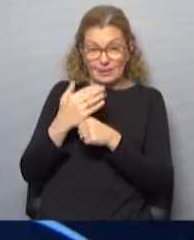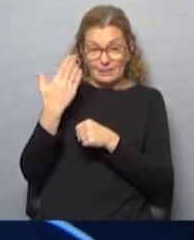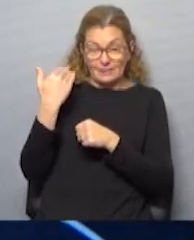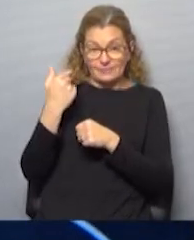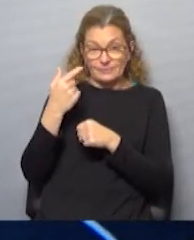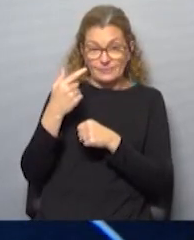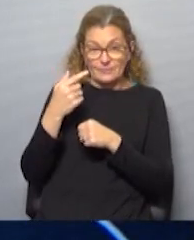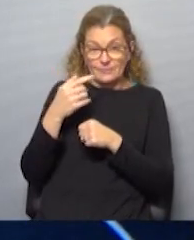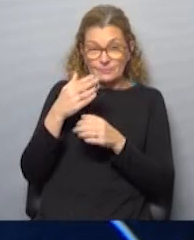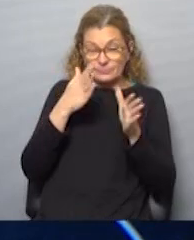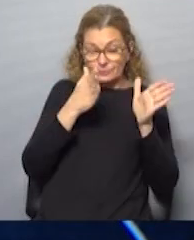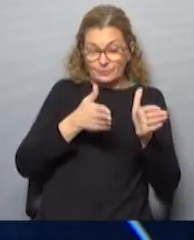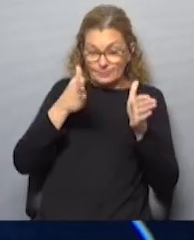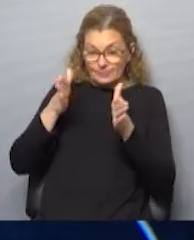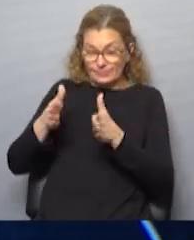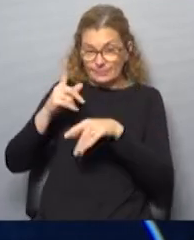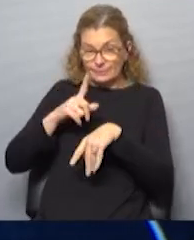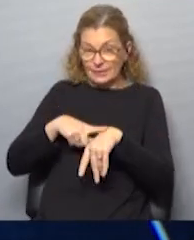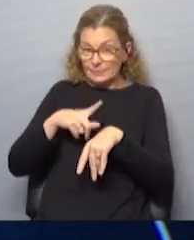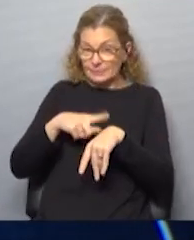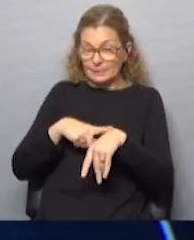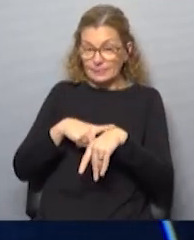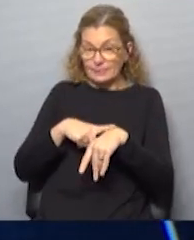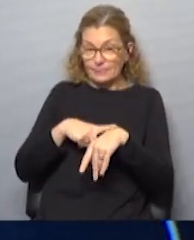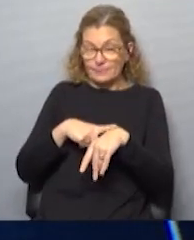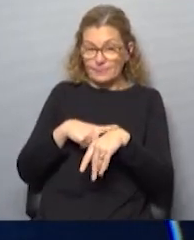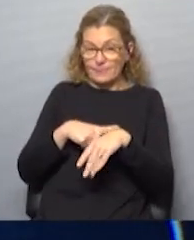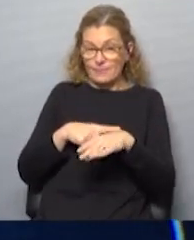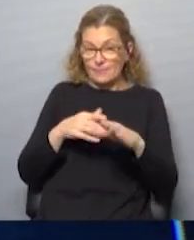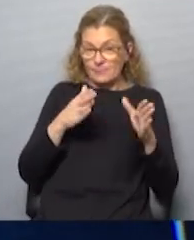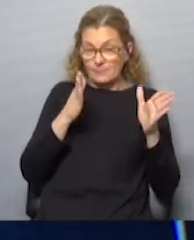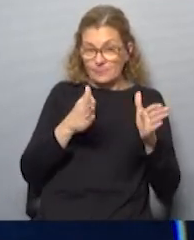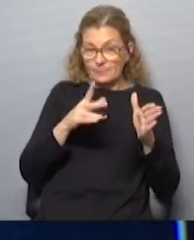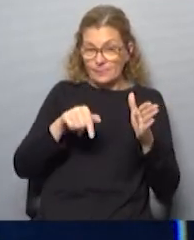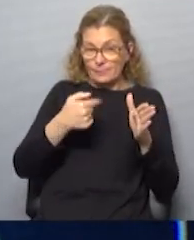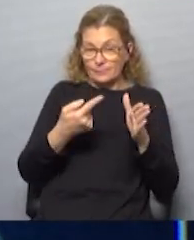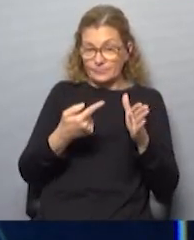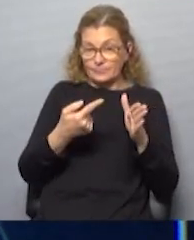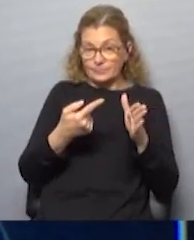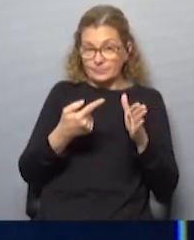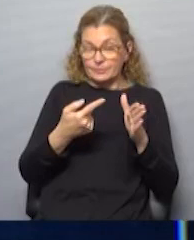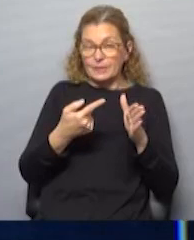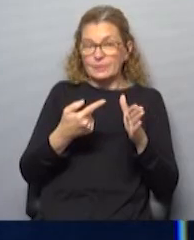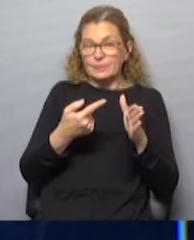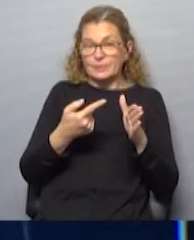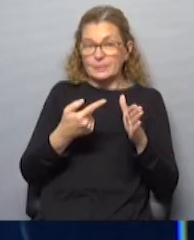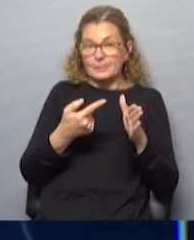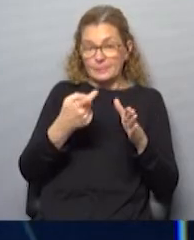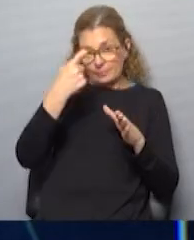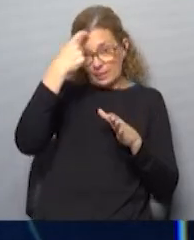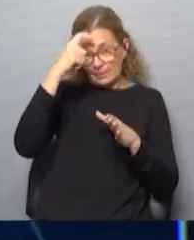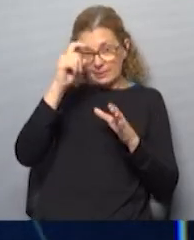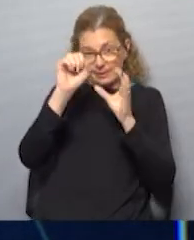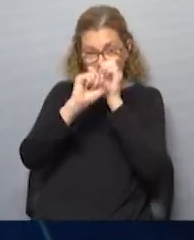tuviera que vivir en grandes períodos ay después de la destrucción sistemática de la ciencia y la